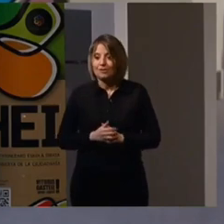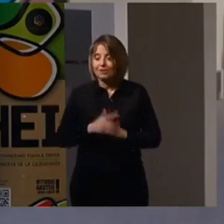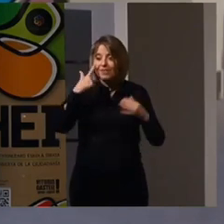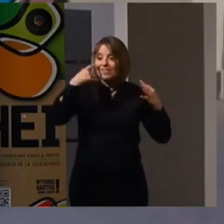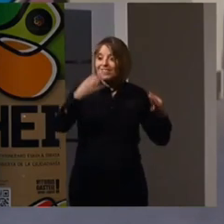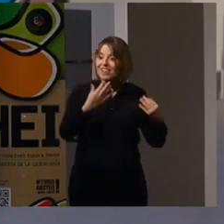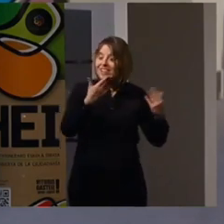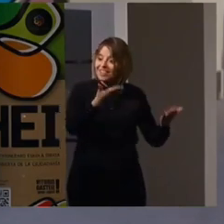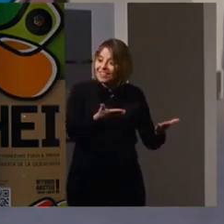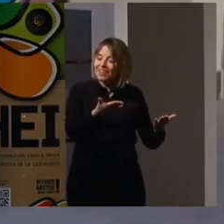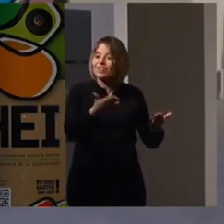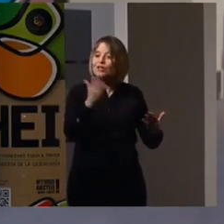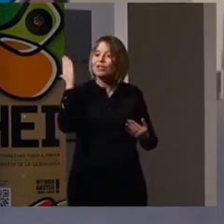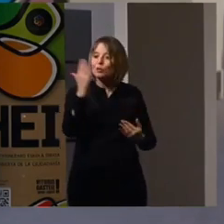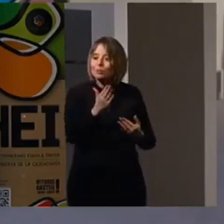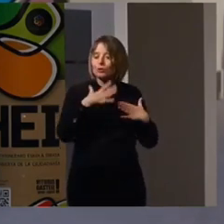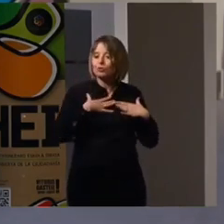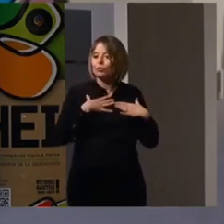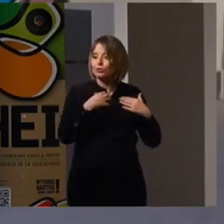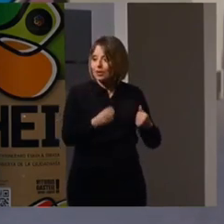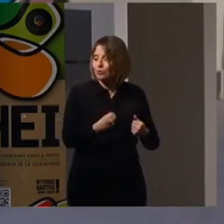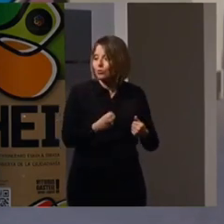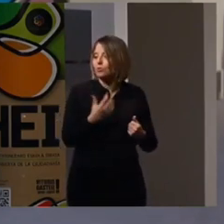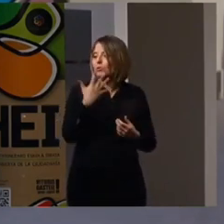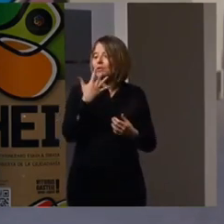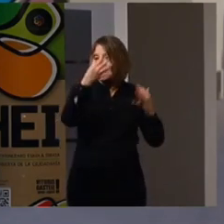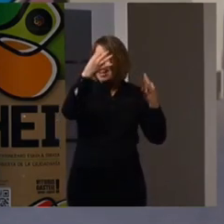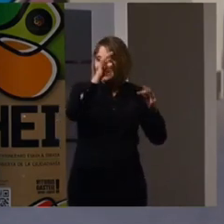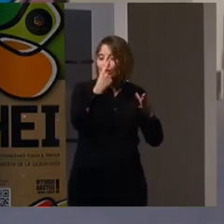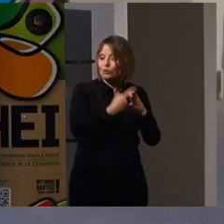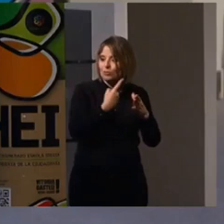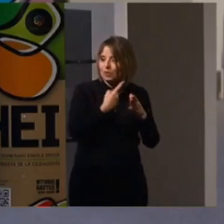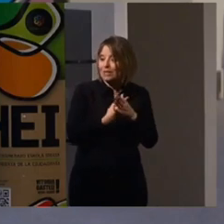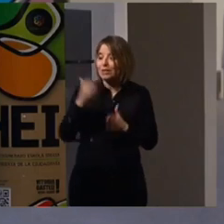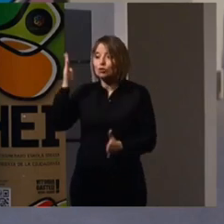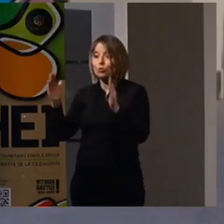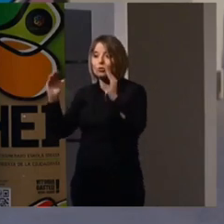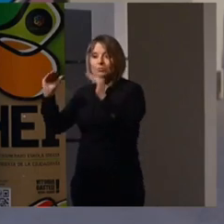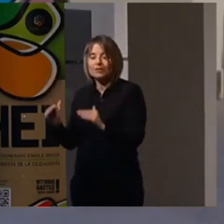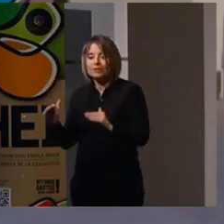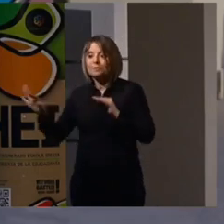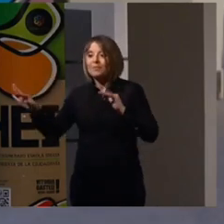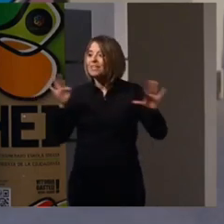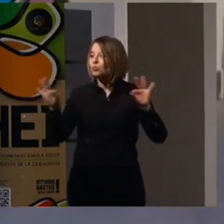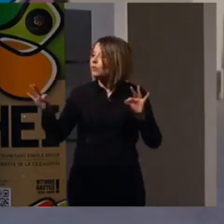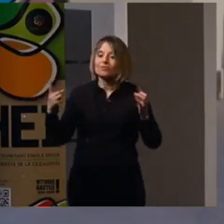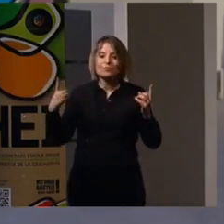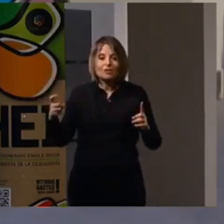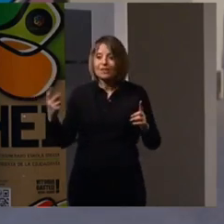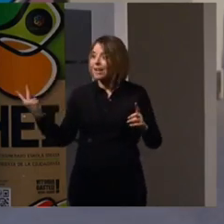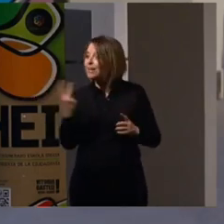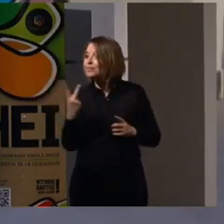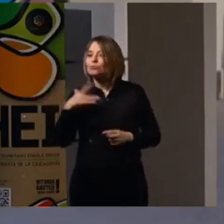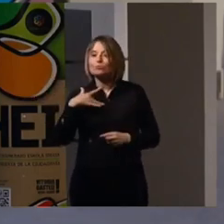realidad tiene mucho más impacto sobre la salud, ¿no? La atención primaria que los Da Vincis. Que no hay que escoger, que puedes tener las